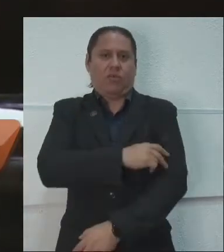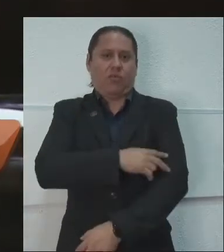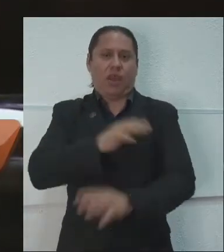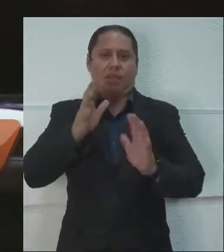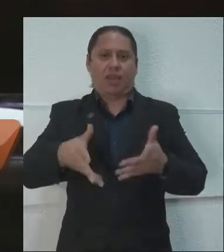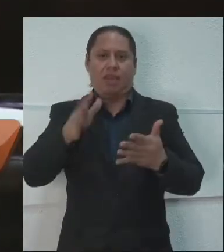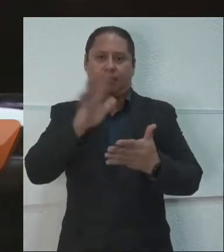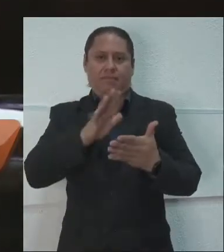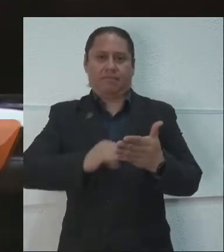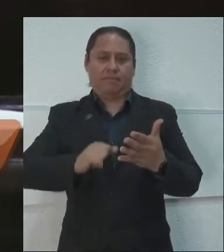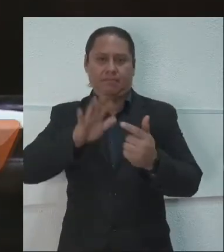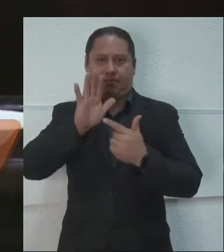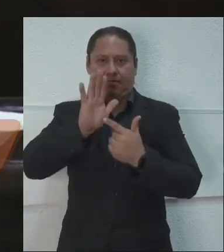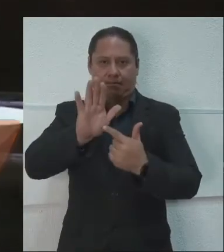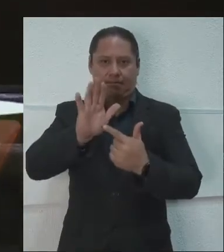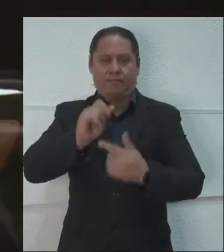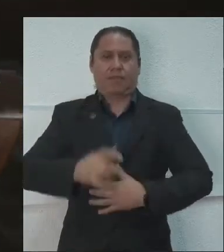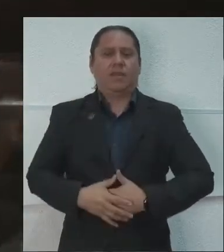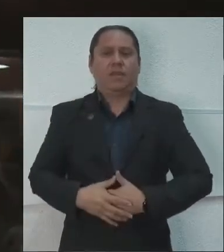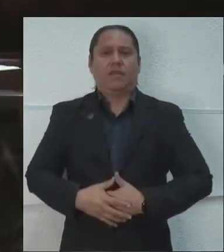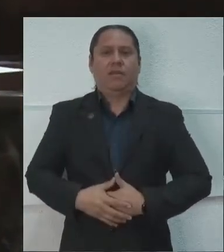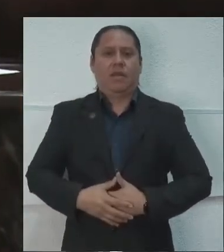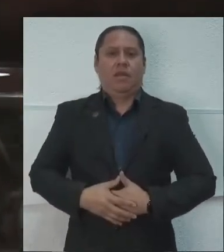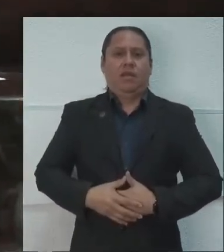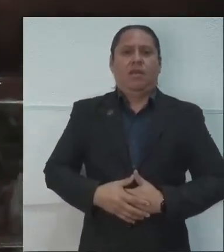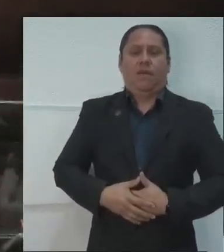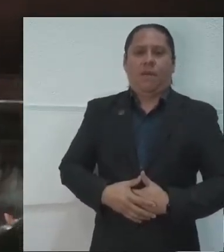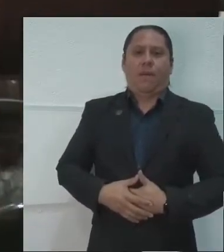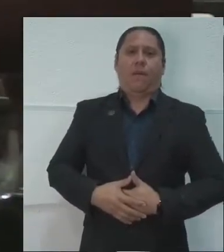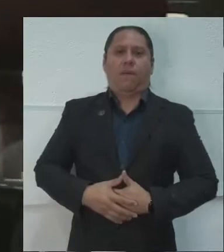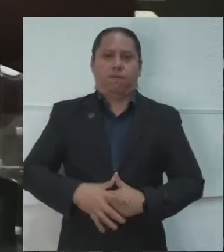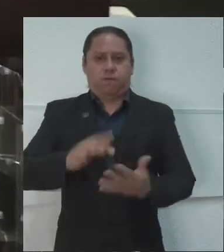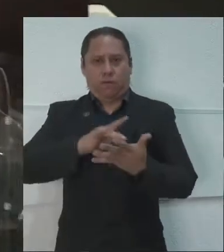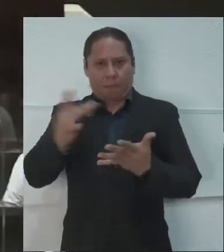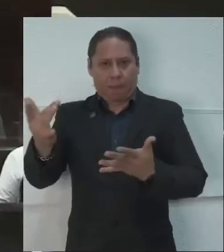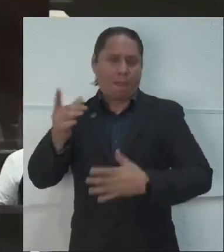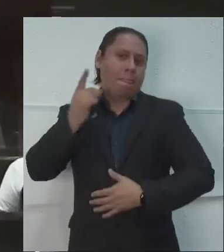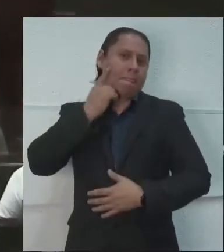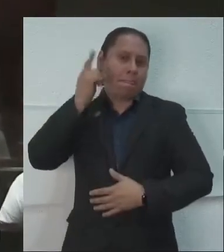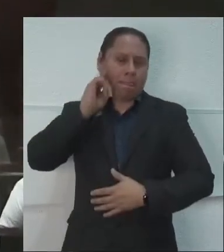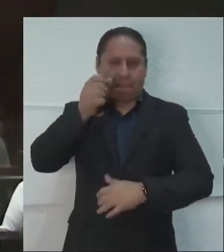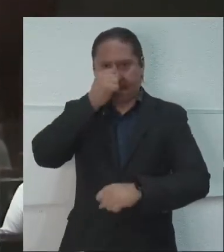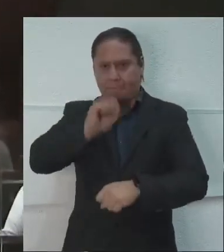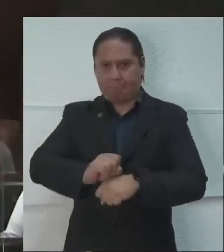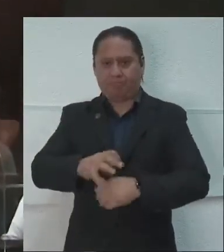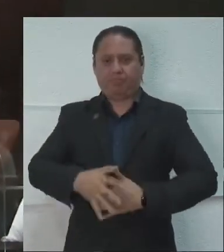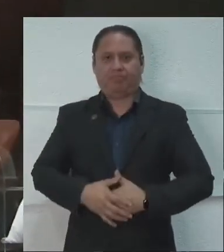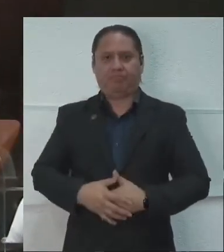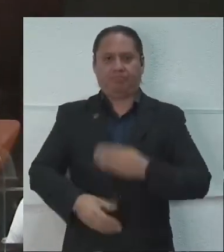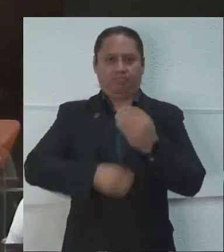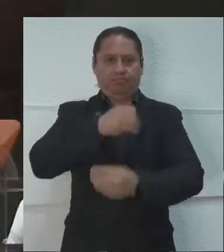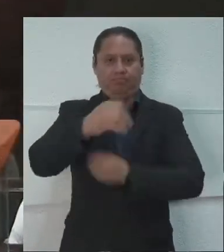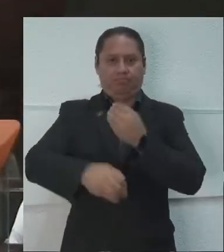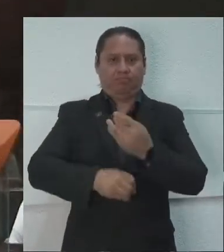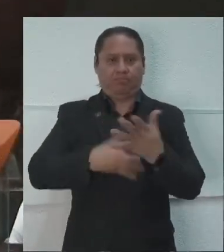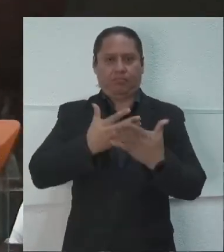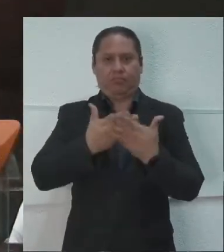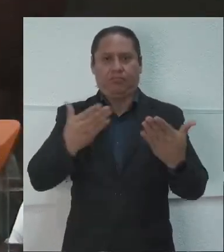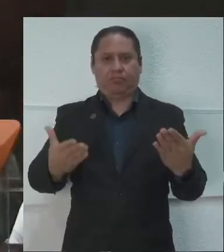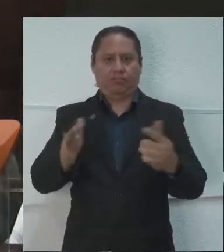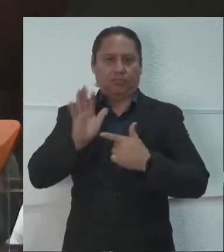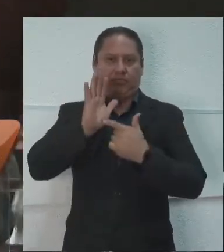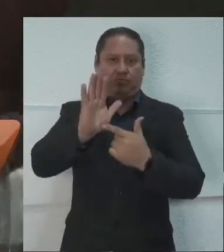Está leído el dictamen, diputada presidenta. Gracias, diputada secretaria. Está a discusión el